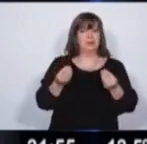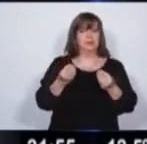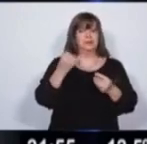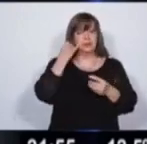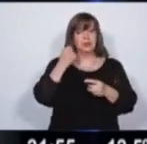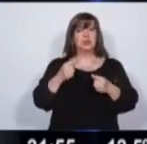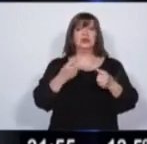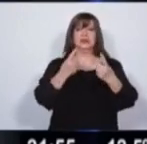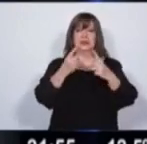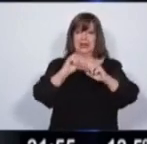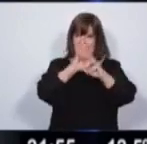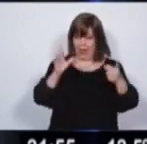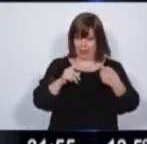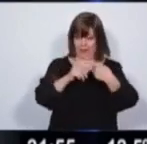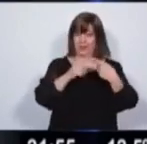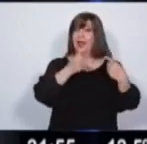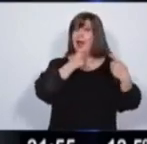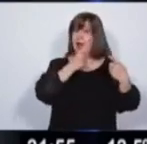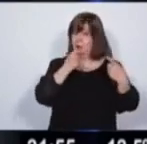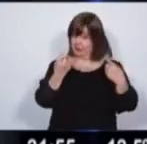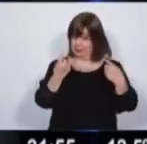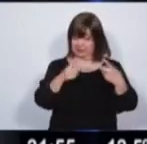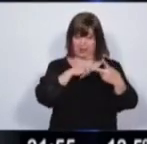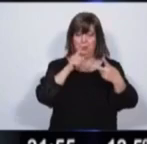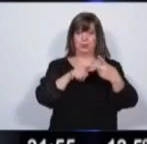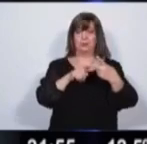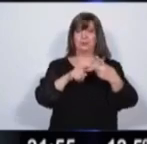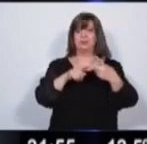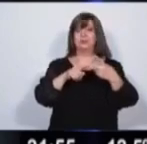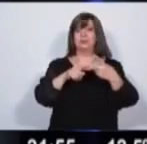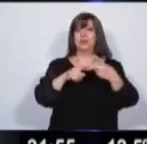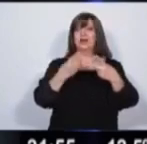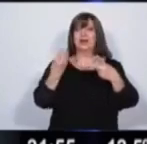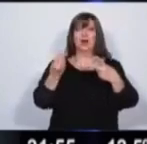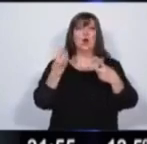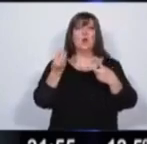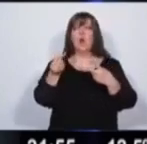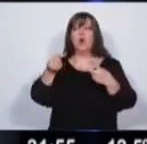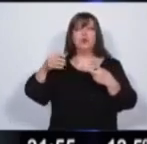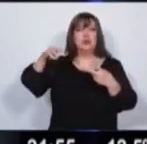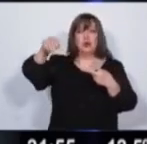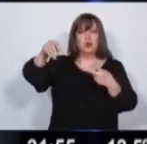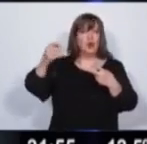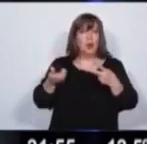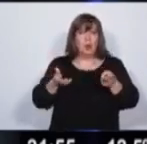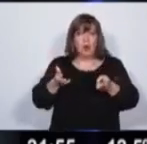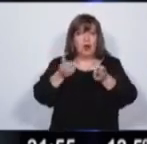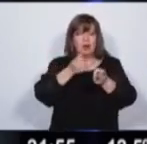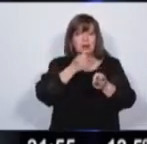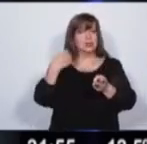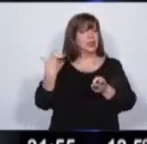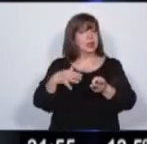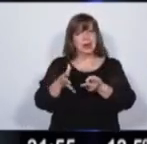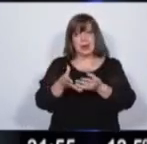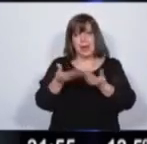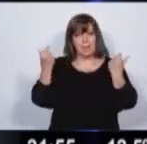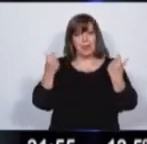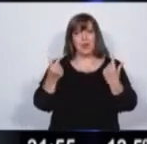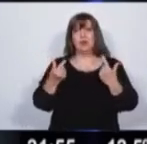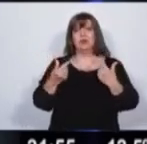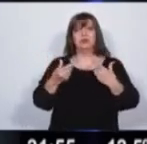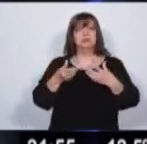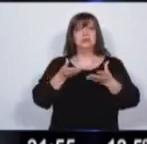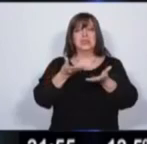necesitamos agua para eso hay que hacer eficiencia del uso del agua para eso tenemos que rápidamente crear